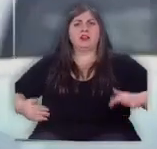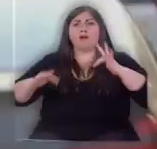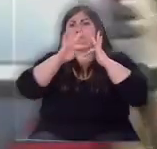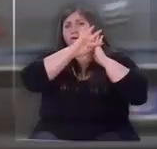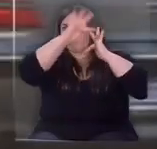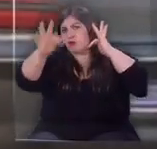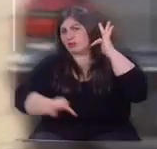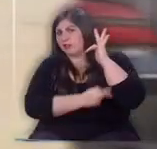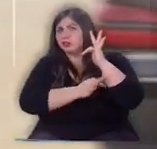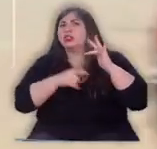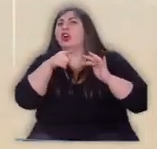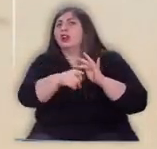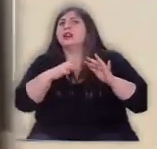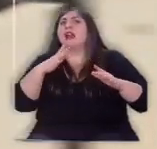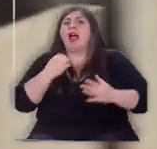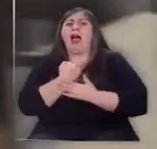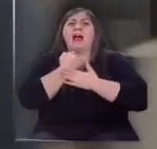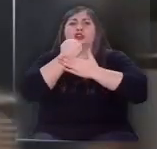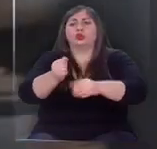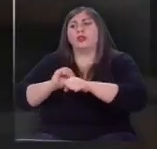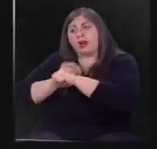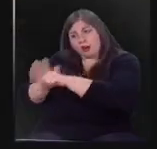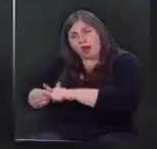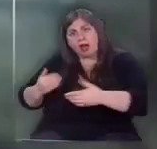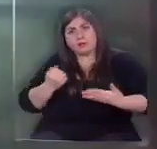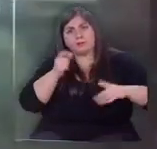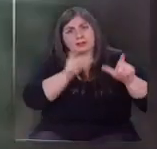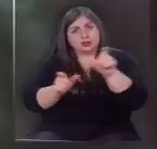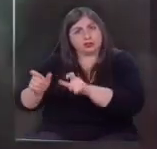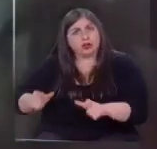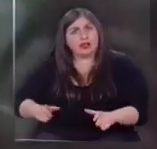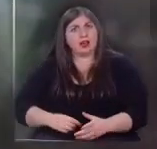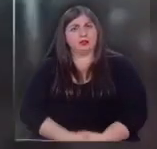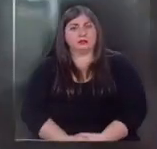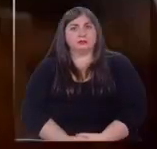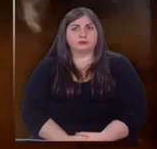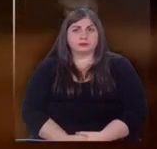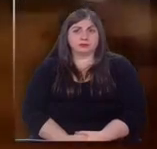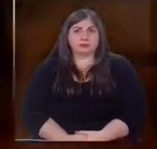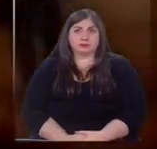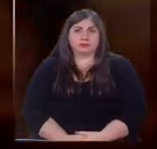pandemia del COVID-19 salió en ayuda de su pueblo.